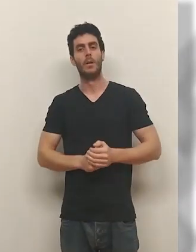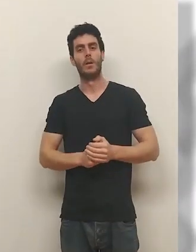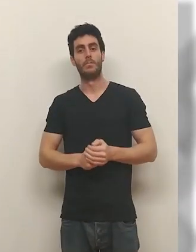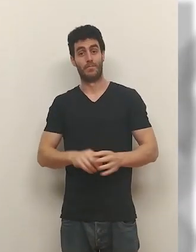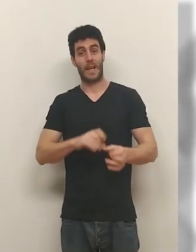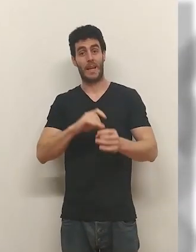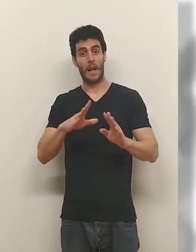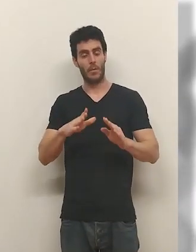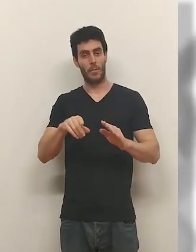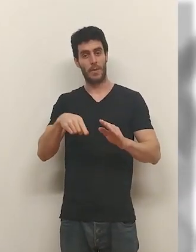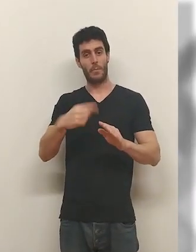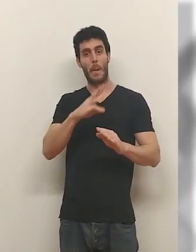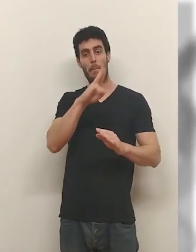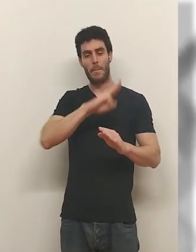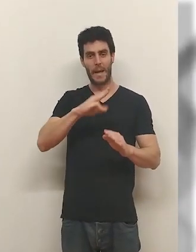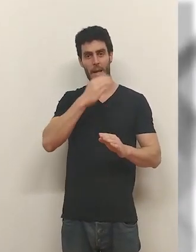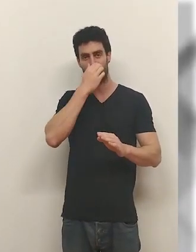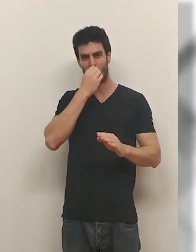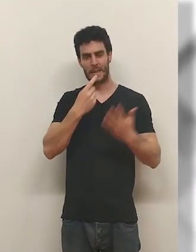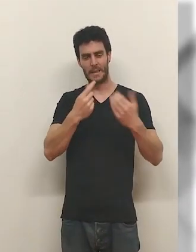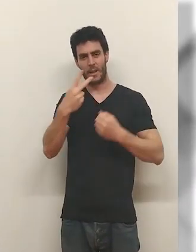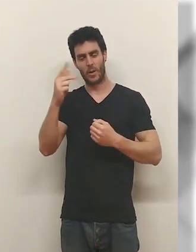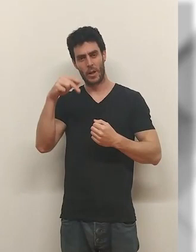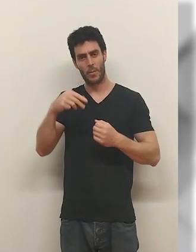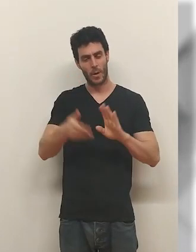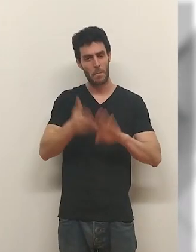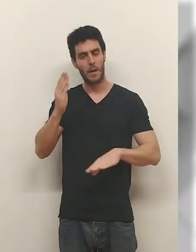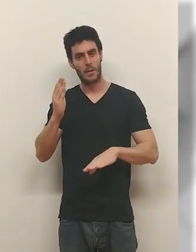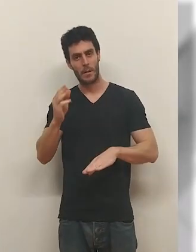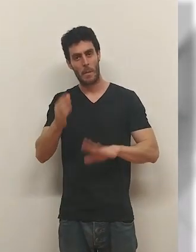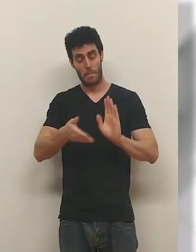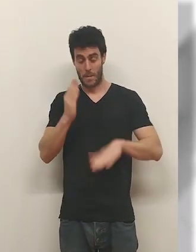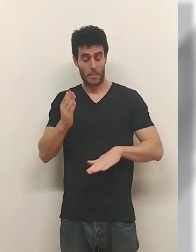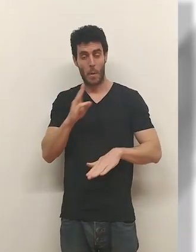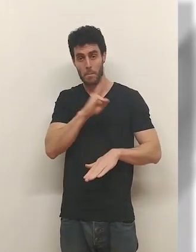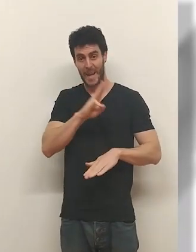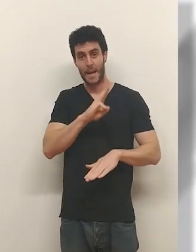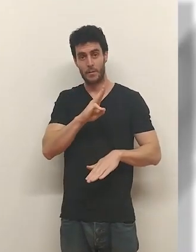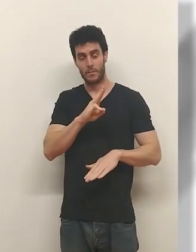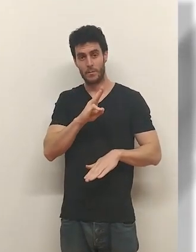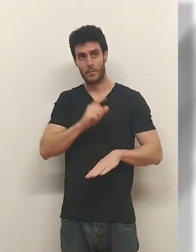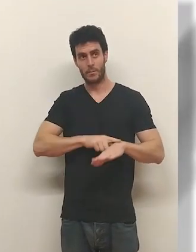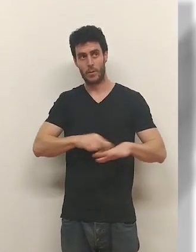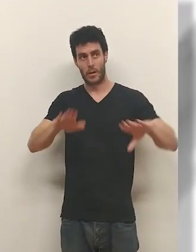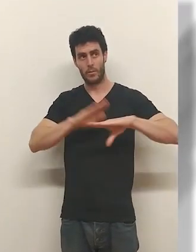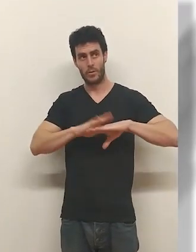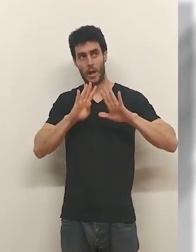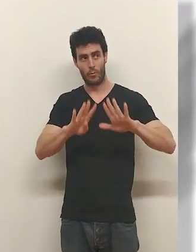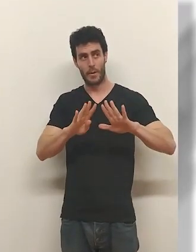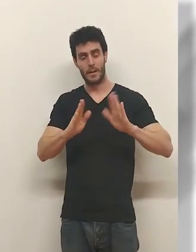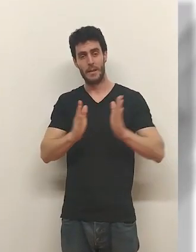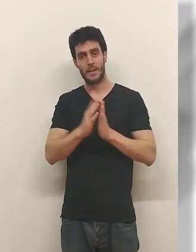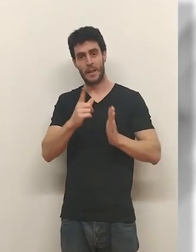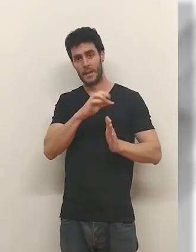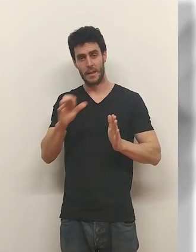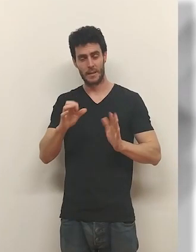salimos de Piqueras, llevábamos 62 kilómetros, salimos de Piqueras ya prácticamente de noche a las 9, dirección Santa